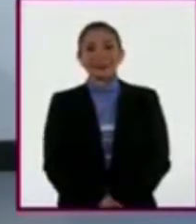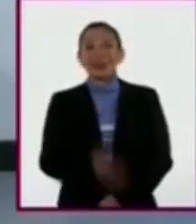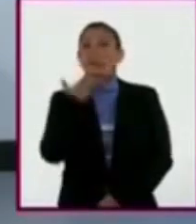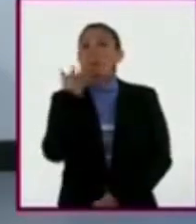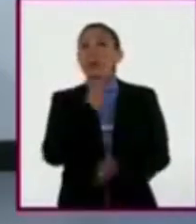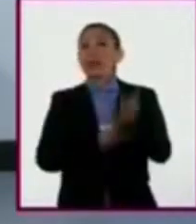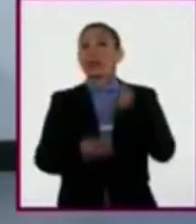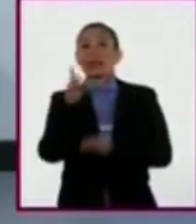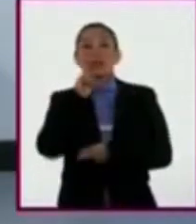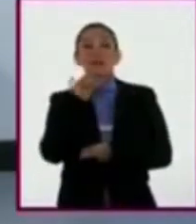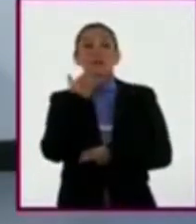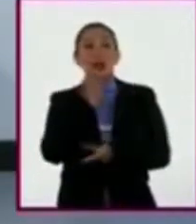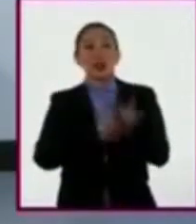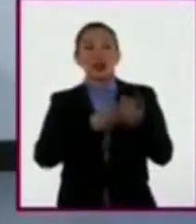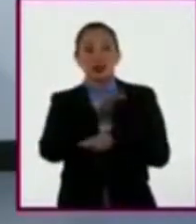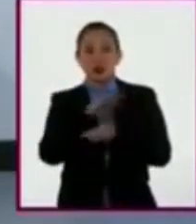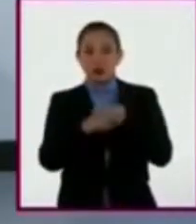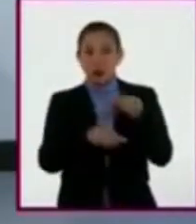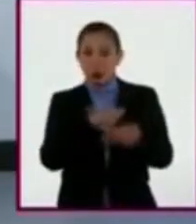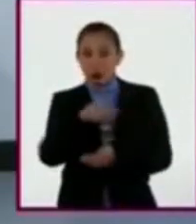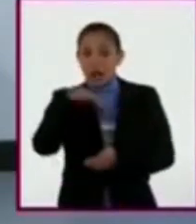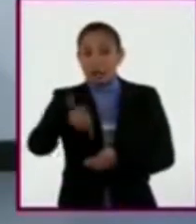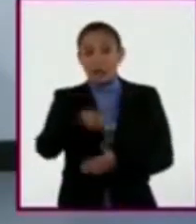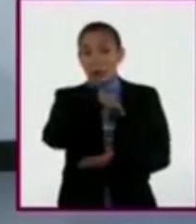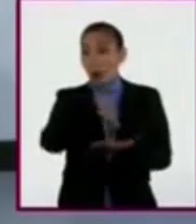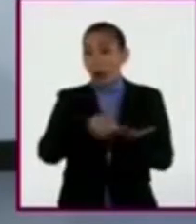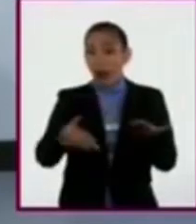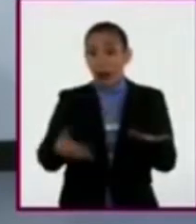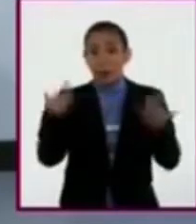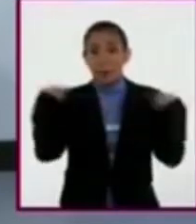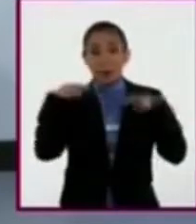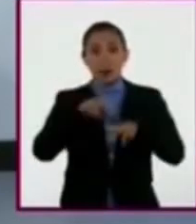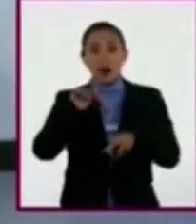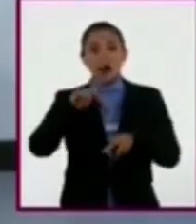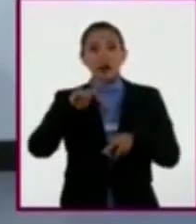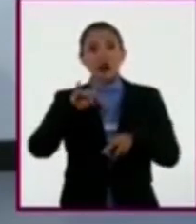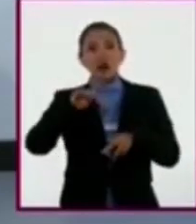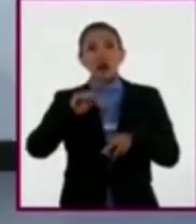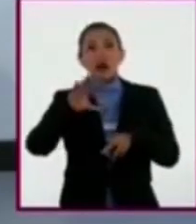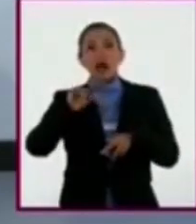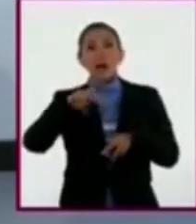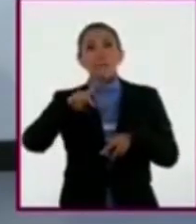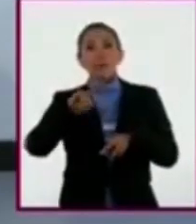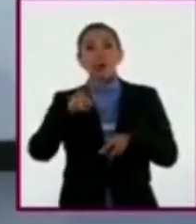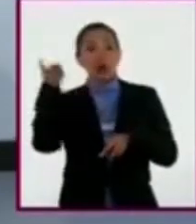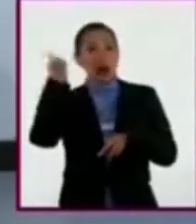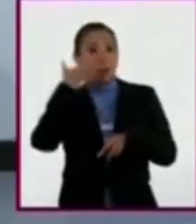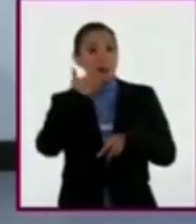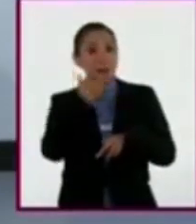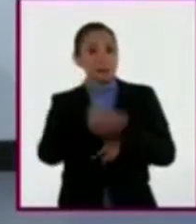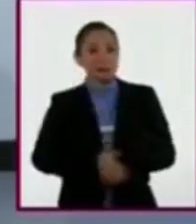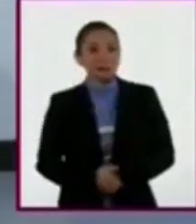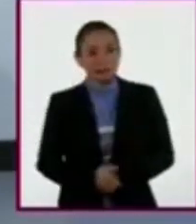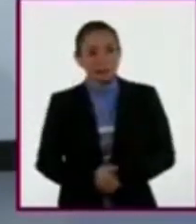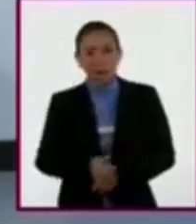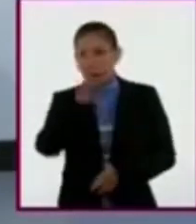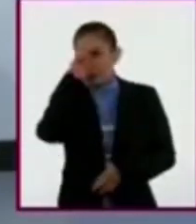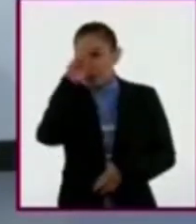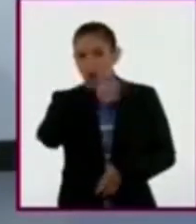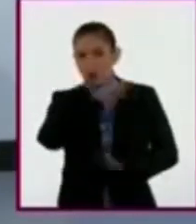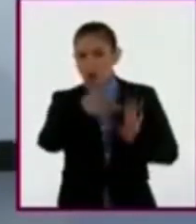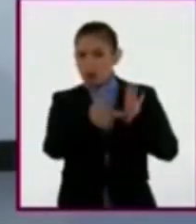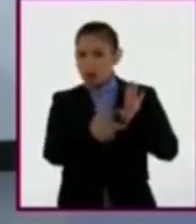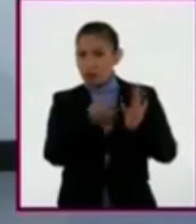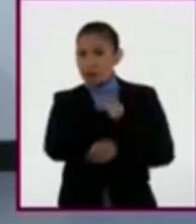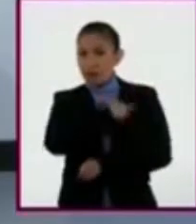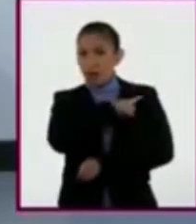Sean bienvenidas y bienvenidos a este, su espacio. Soy el profesor Antonio Campos. Espero estén muy bien, respetando todas las medidas